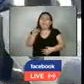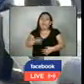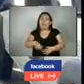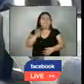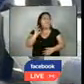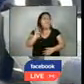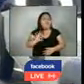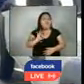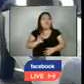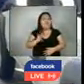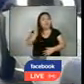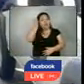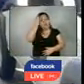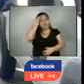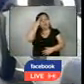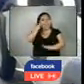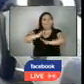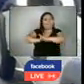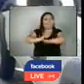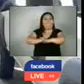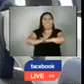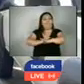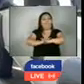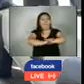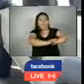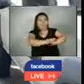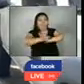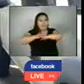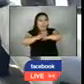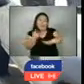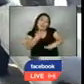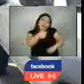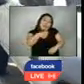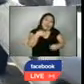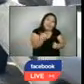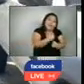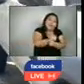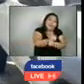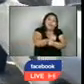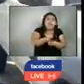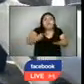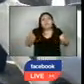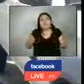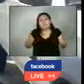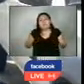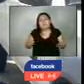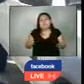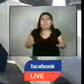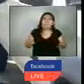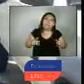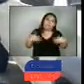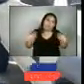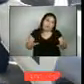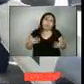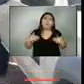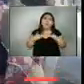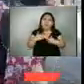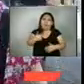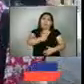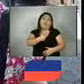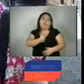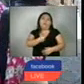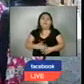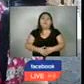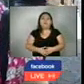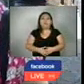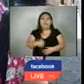mejor tener prevención, precaución por la gente que nosotros amamos y también porque cuidarnos a nosotros mismos.